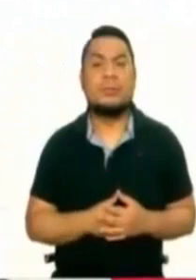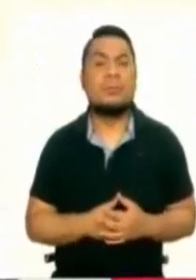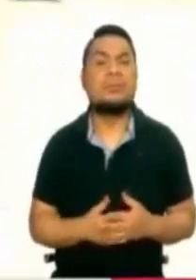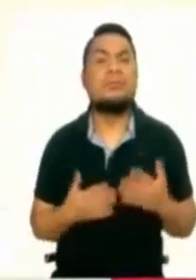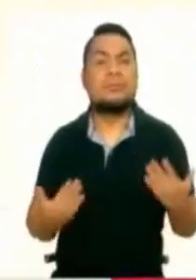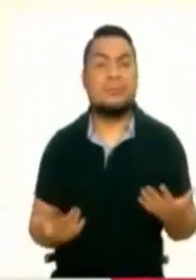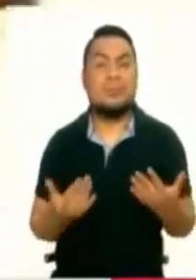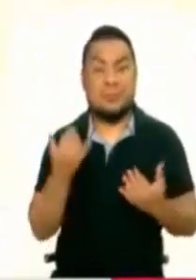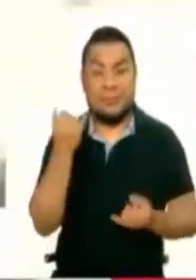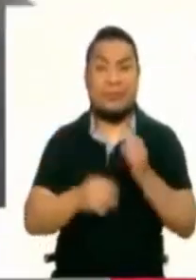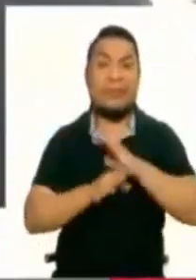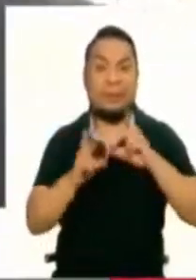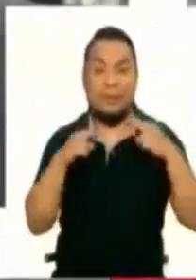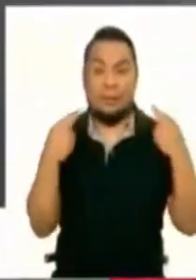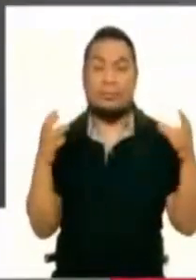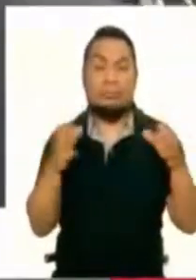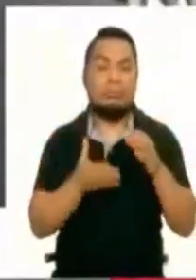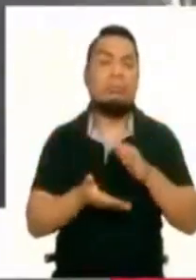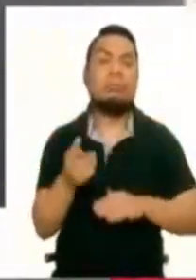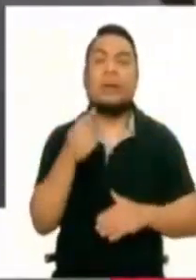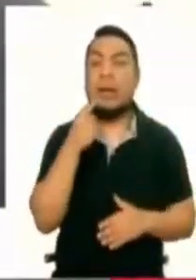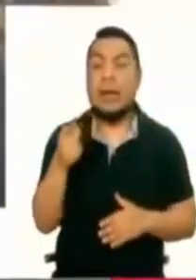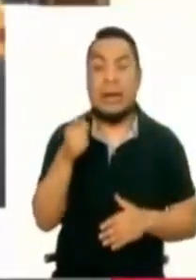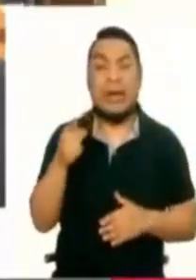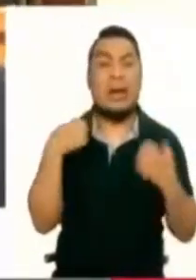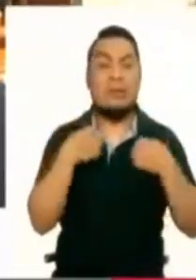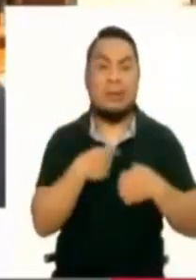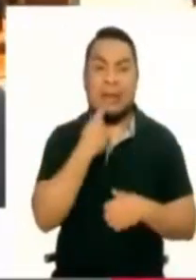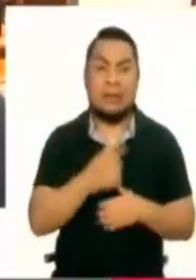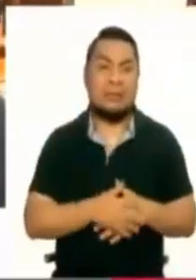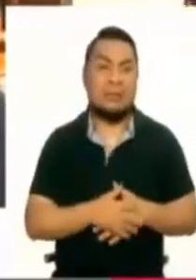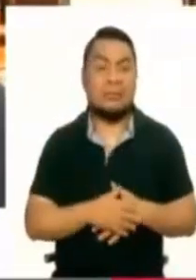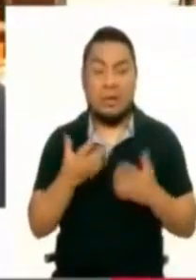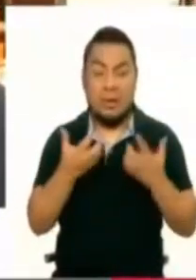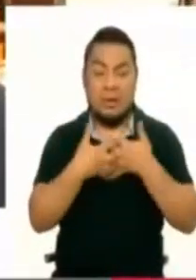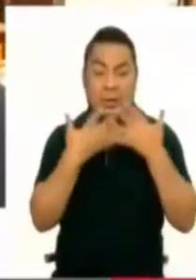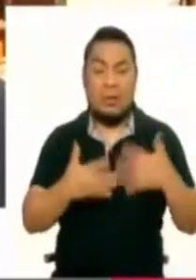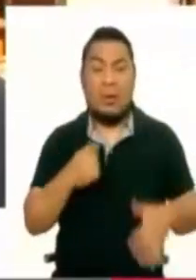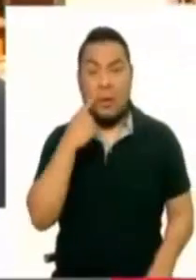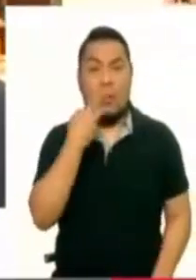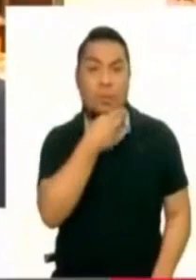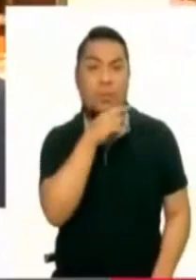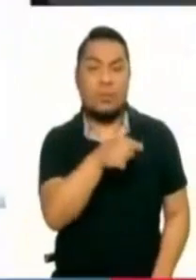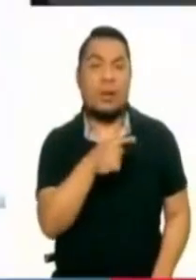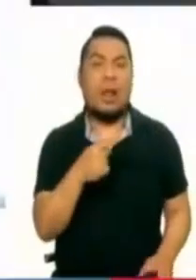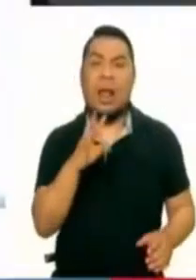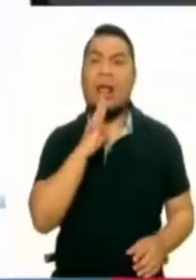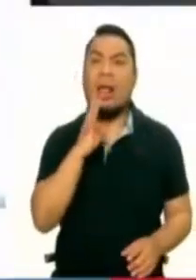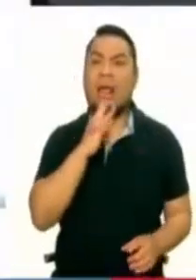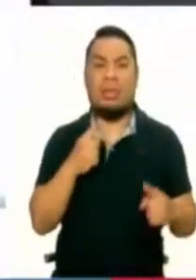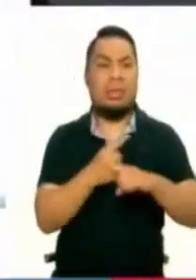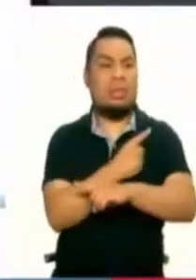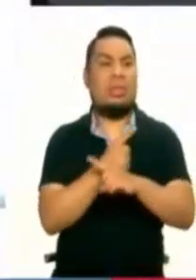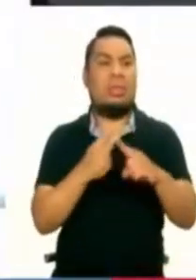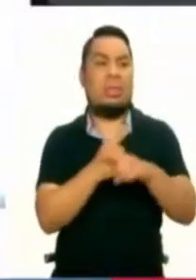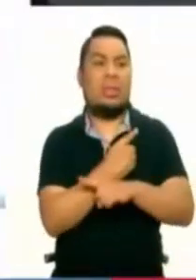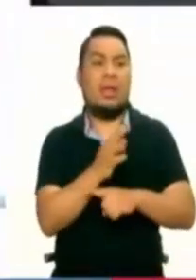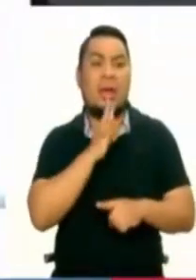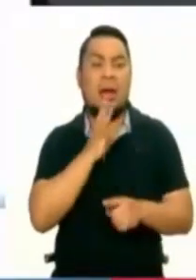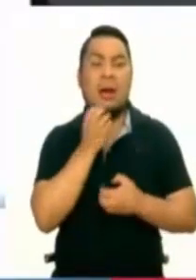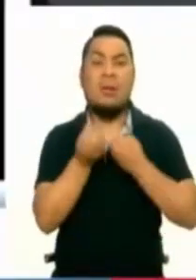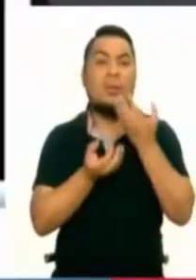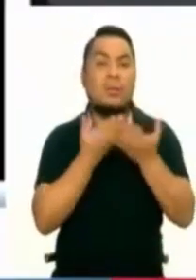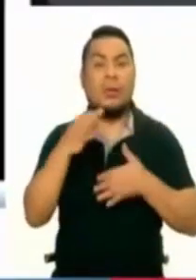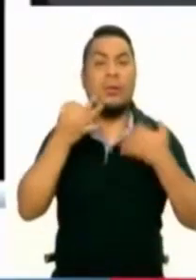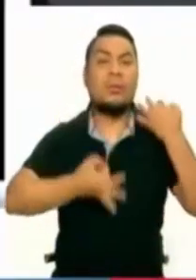A su salida de la sala de audiencias, Espinosa recalcó que el empresario Hugo Espino se contradice en sus declaraciones tras colaborar con la